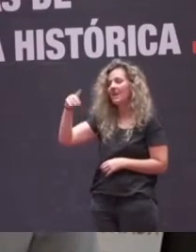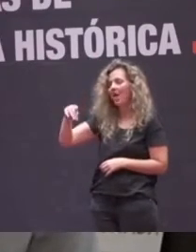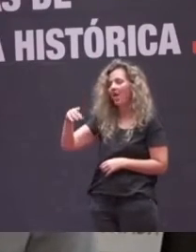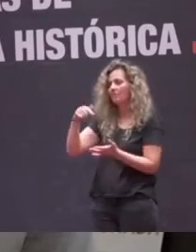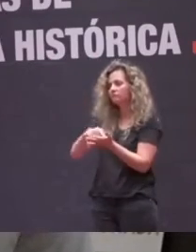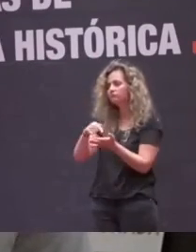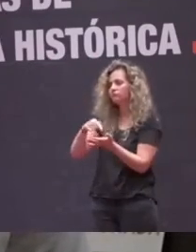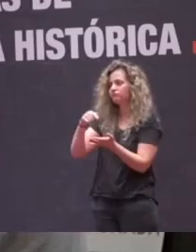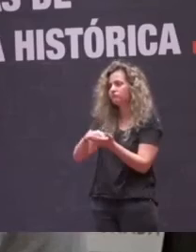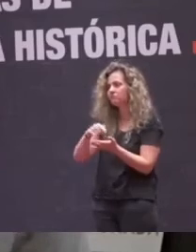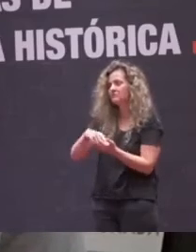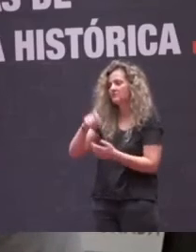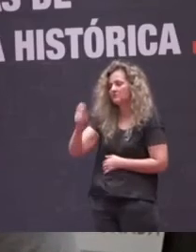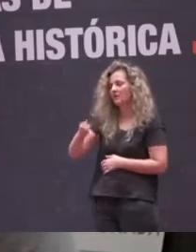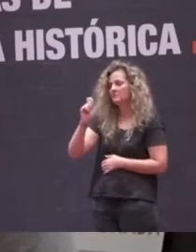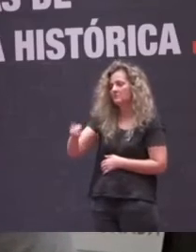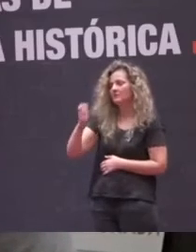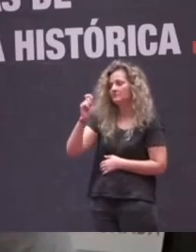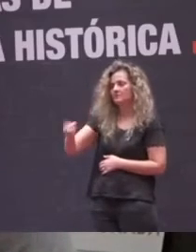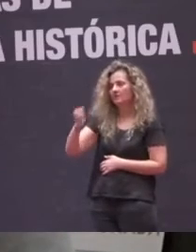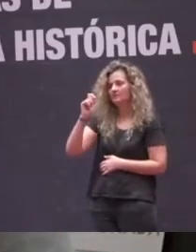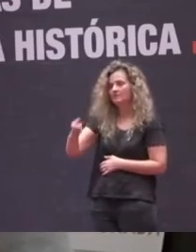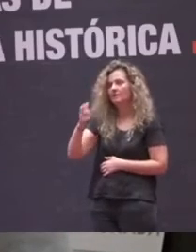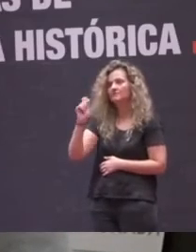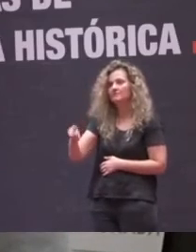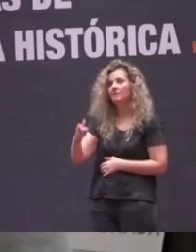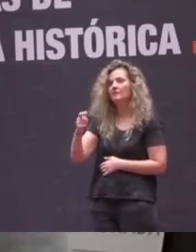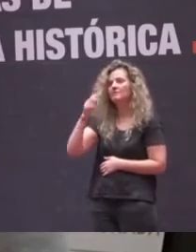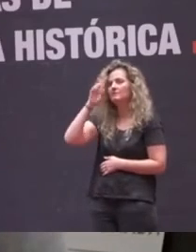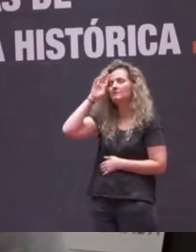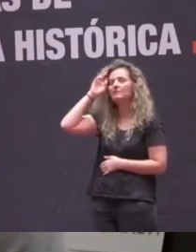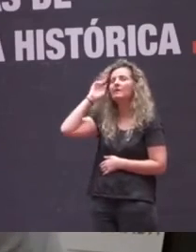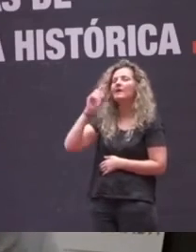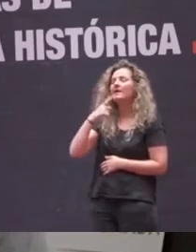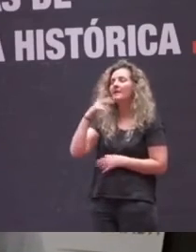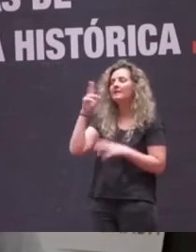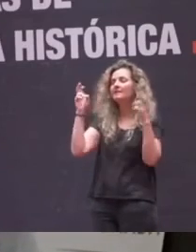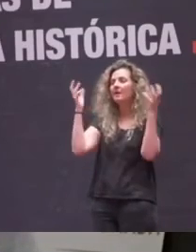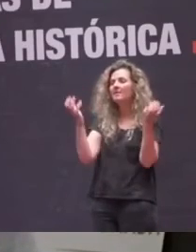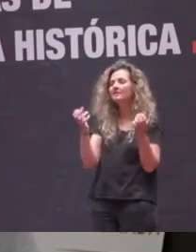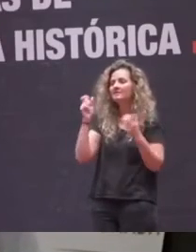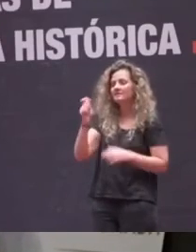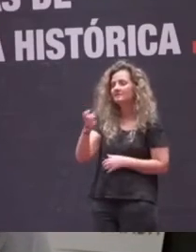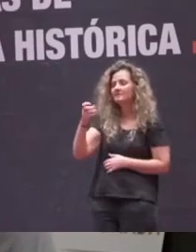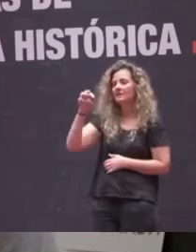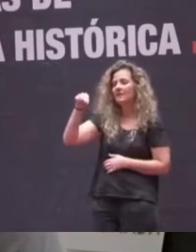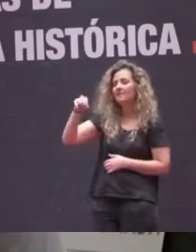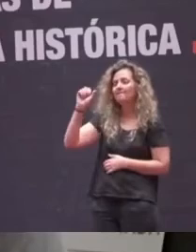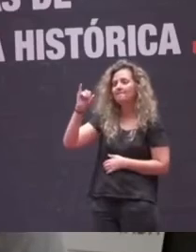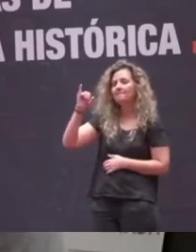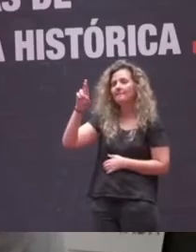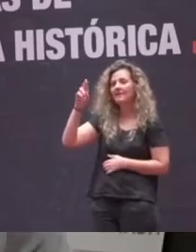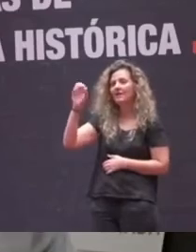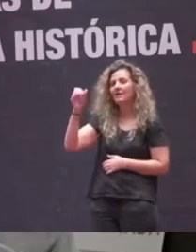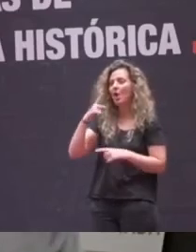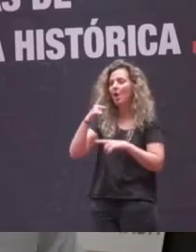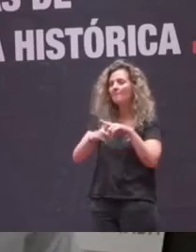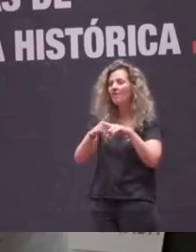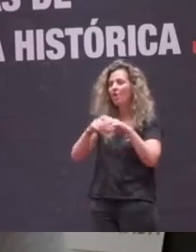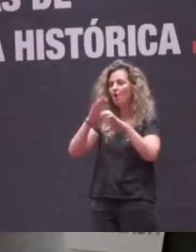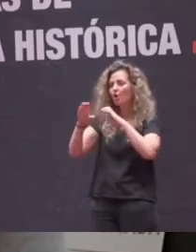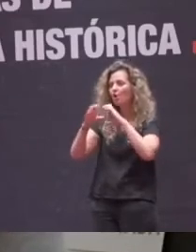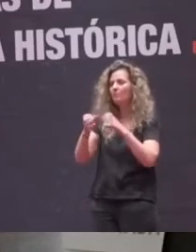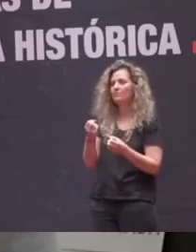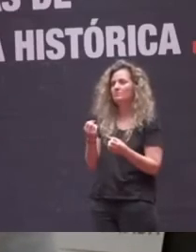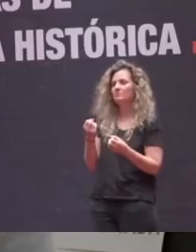fai, vamos, é dicir, que a cuestión de Meirás este constantemente nos medios de comunicación, se